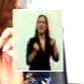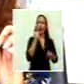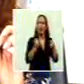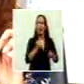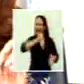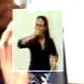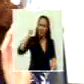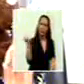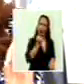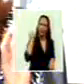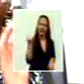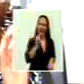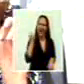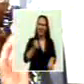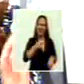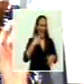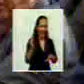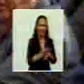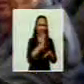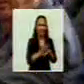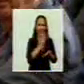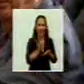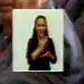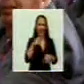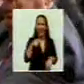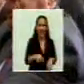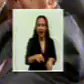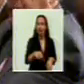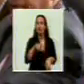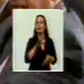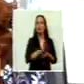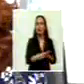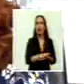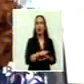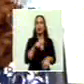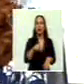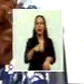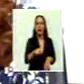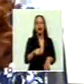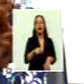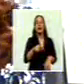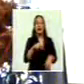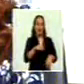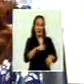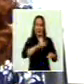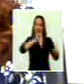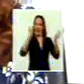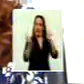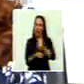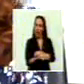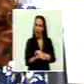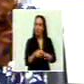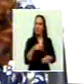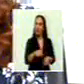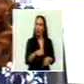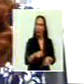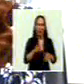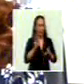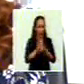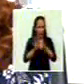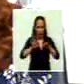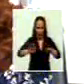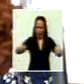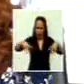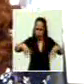importantes y de mayor productividad que tiene la Argentina, como es el campo. Han revolucionado con esto el tema de las pulverizadoras,